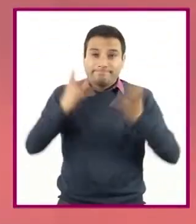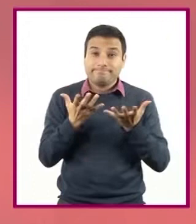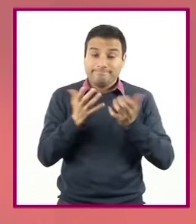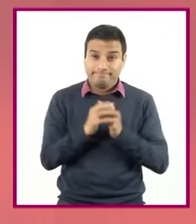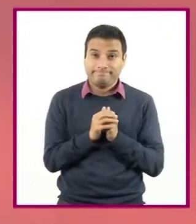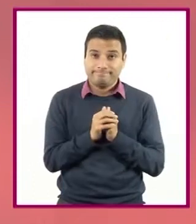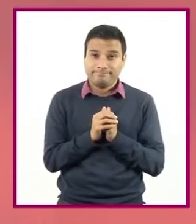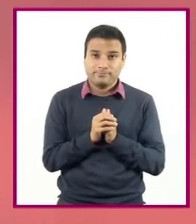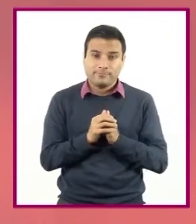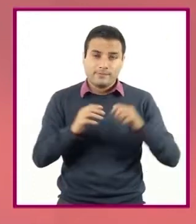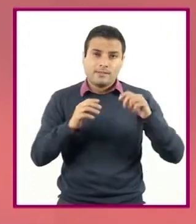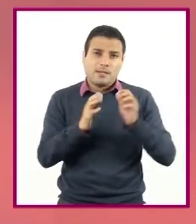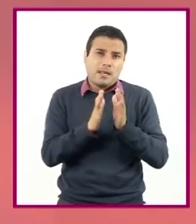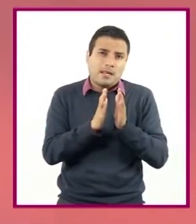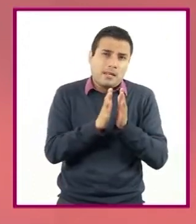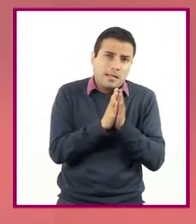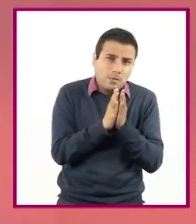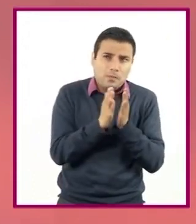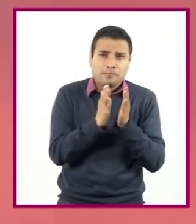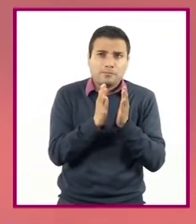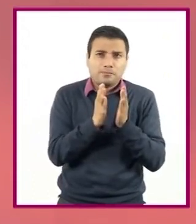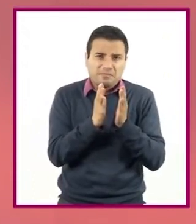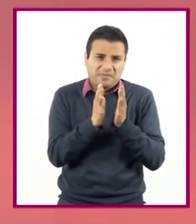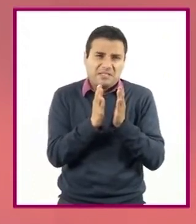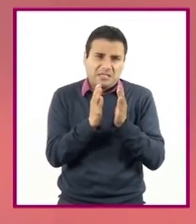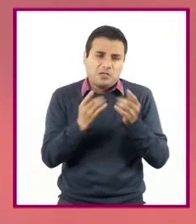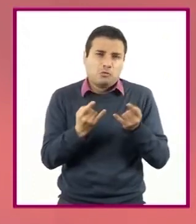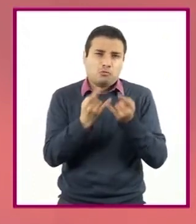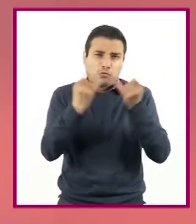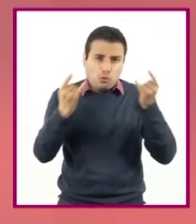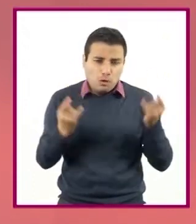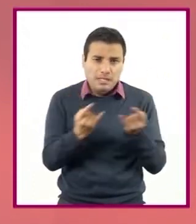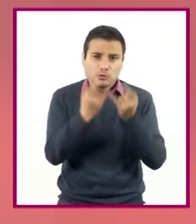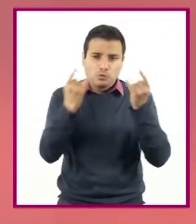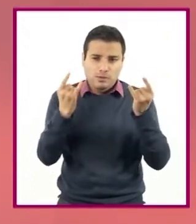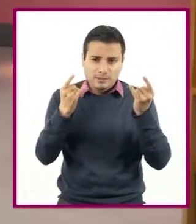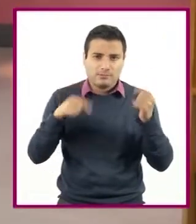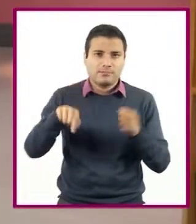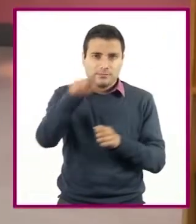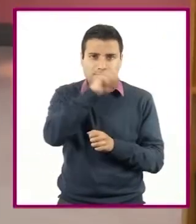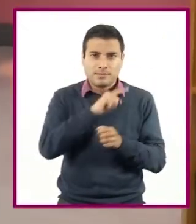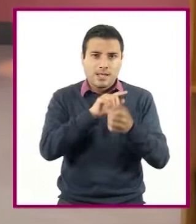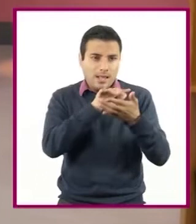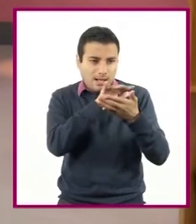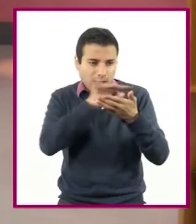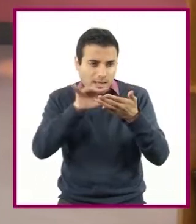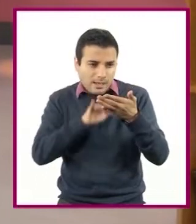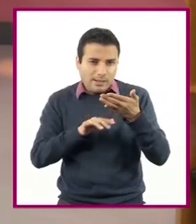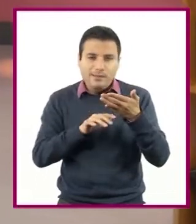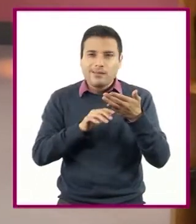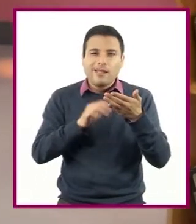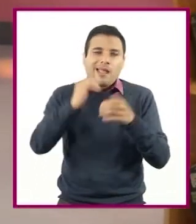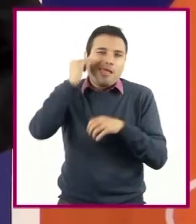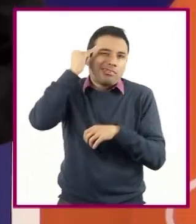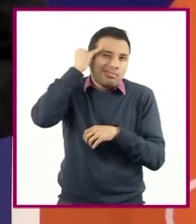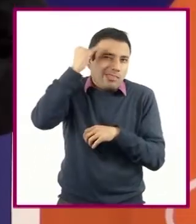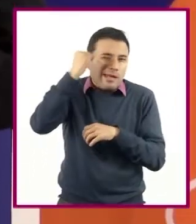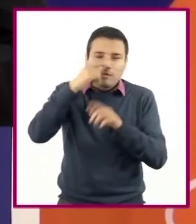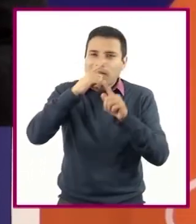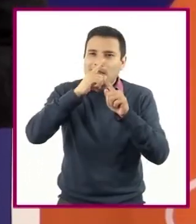de un fabulador, lo que llamamos un autor, disfrutar con lo improbable, lo imposible y lo